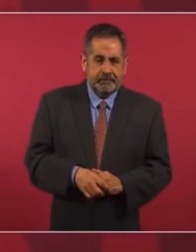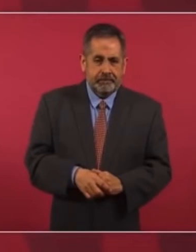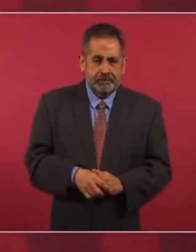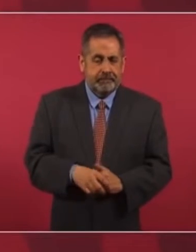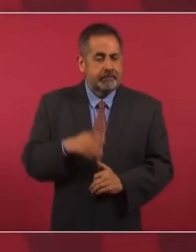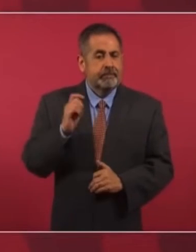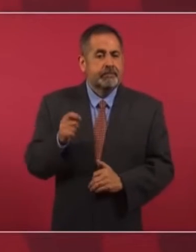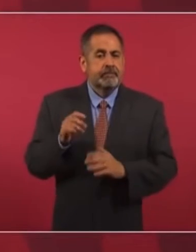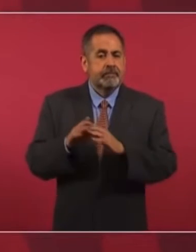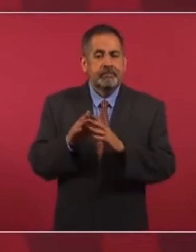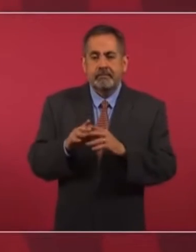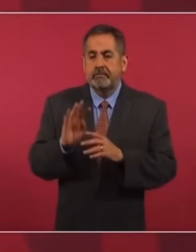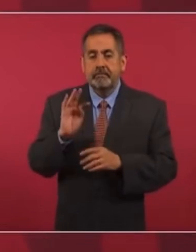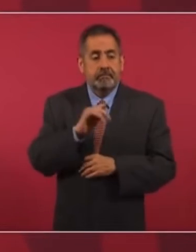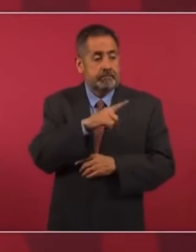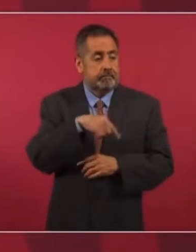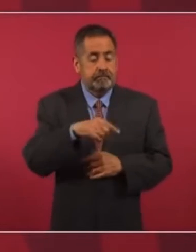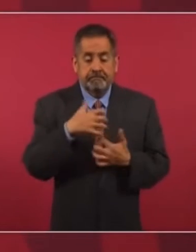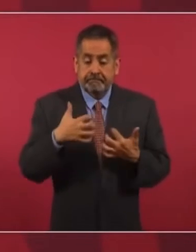cuando uno se enoja,